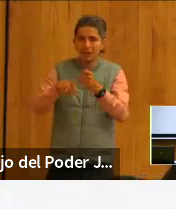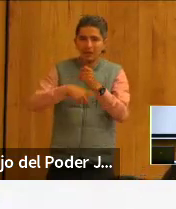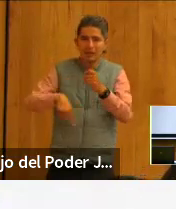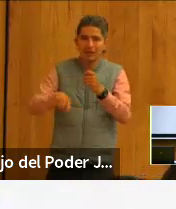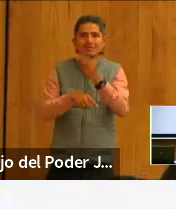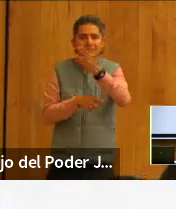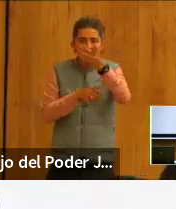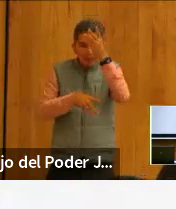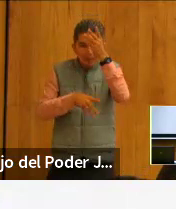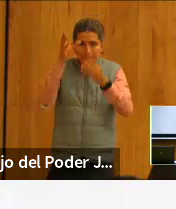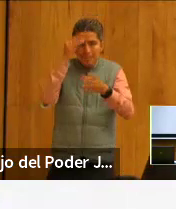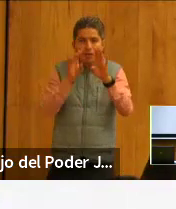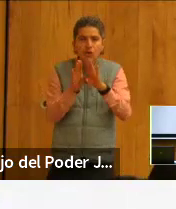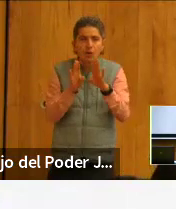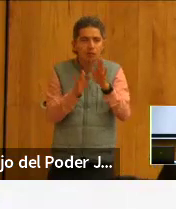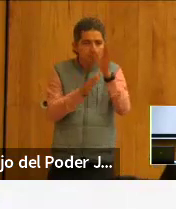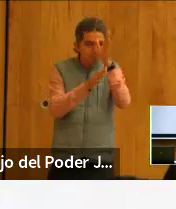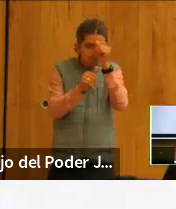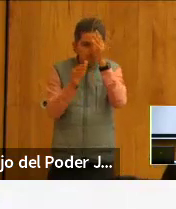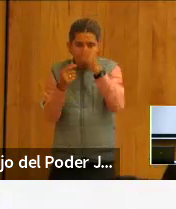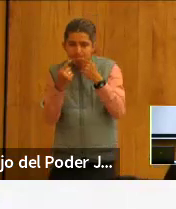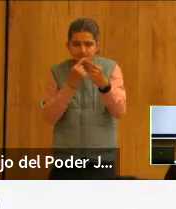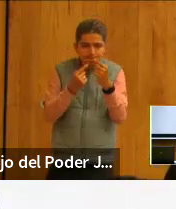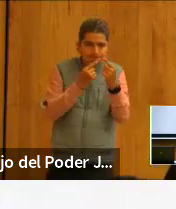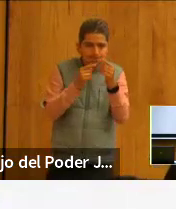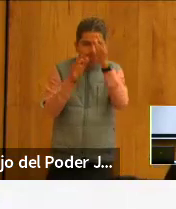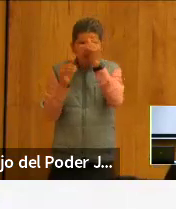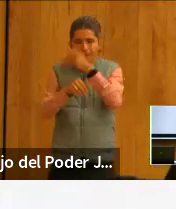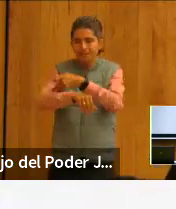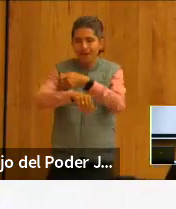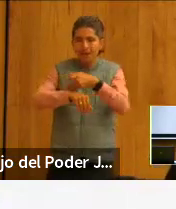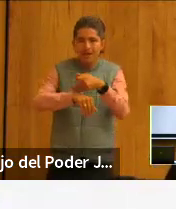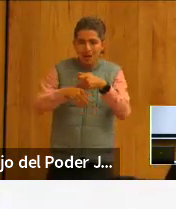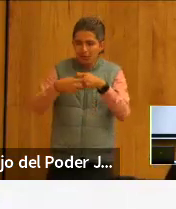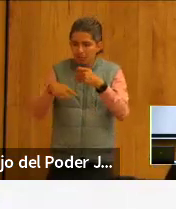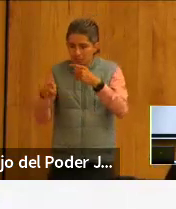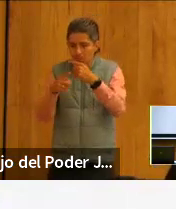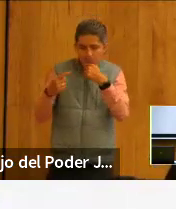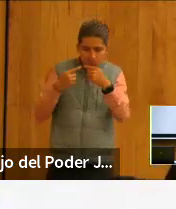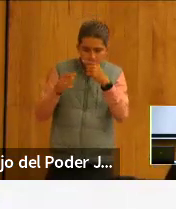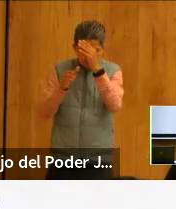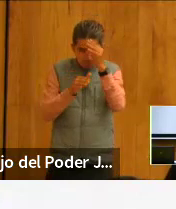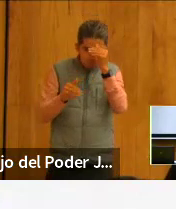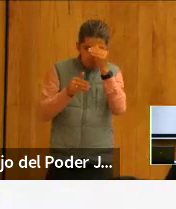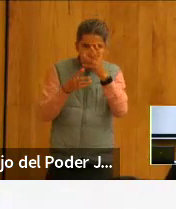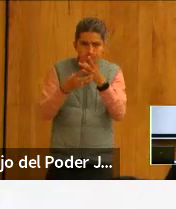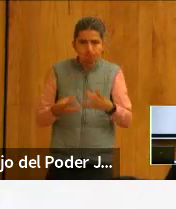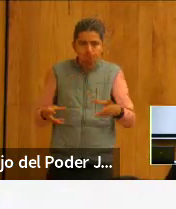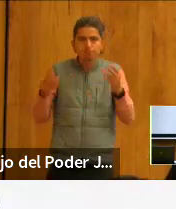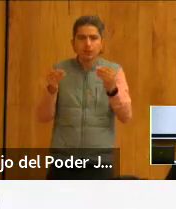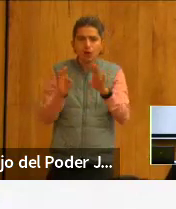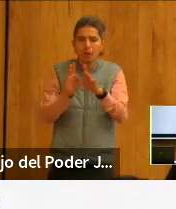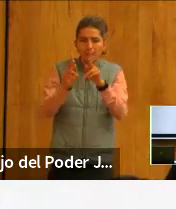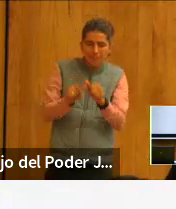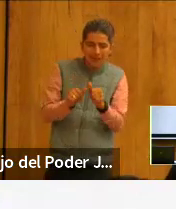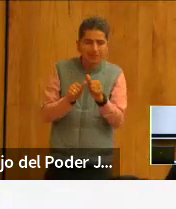a negociar los distintos miembros de la familia, y entonces este momento de conciliación con